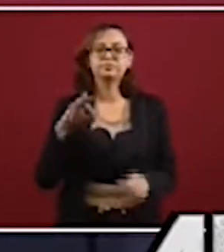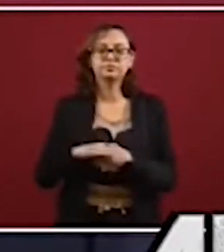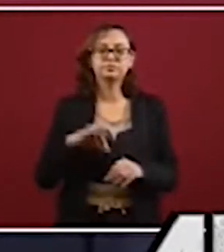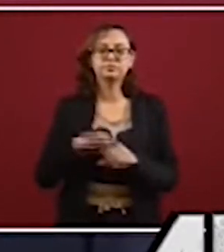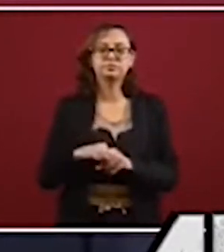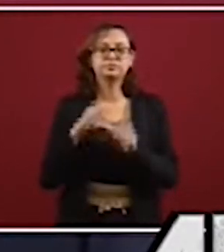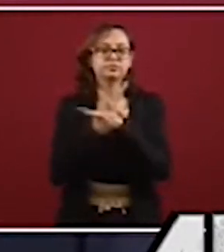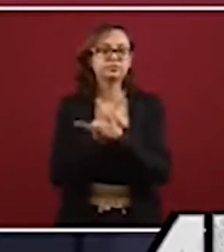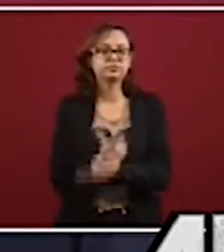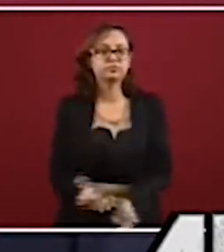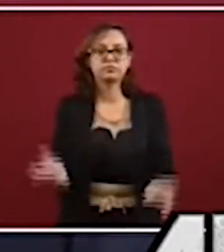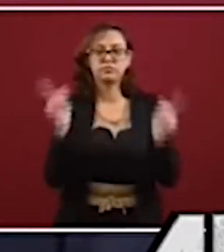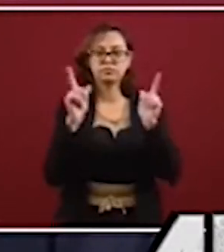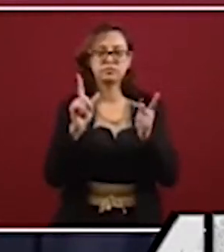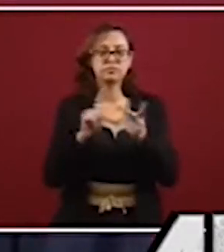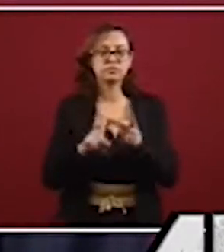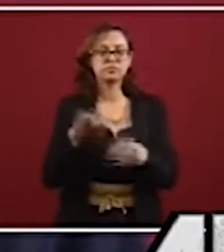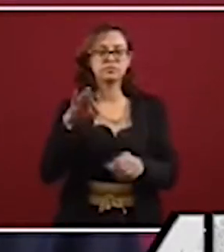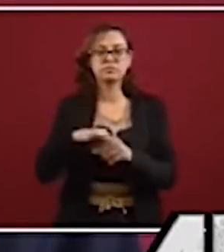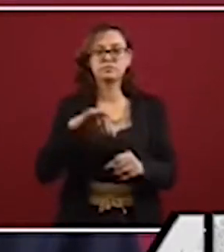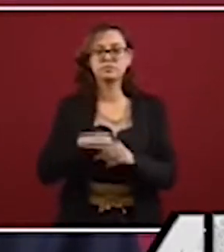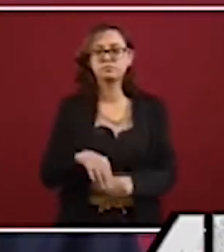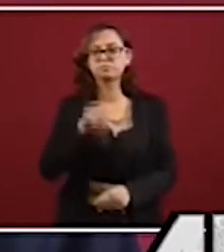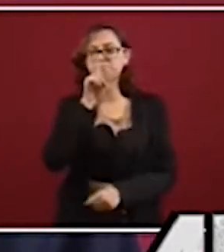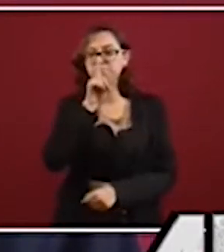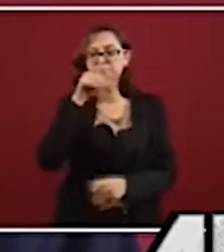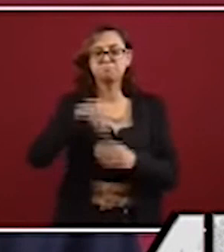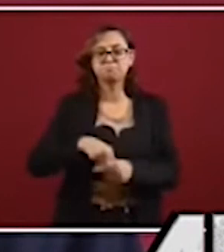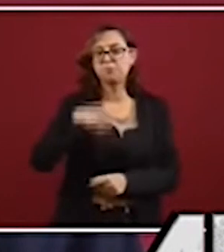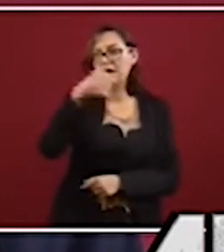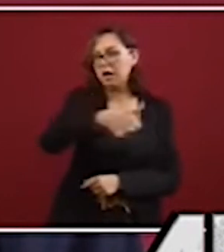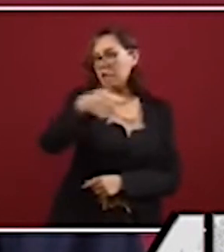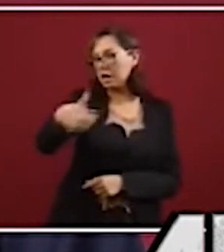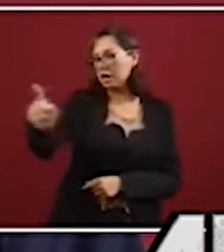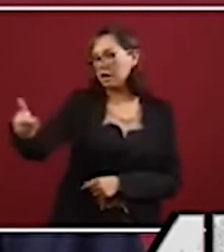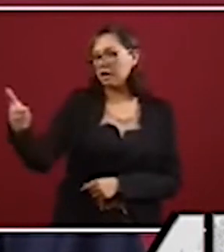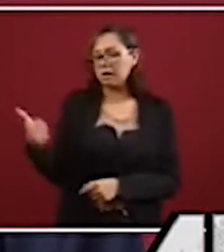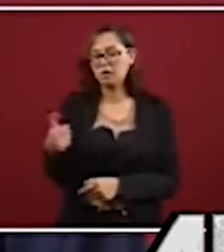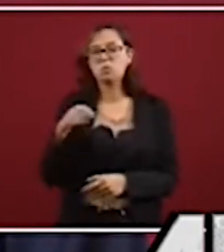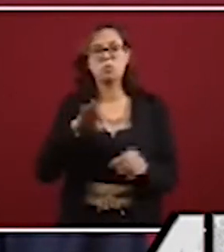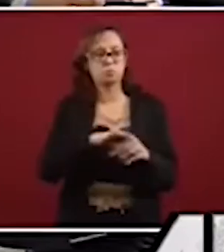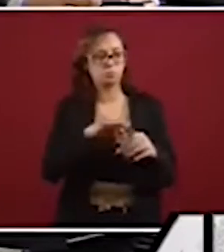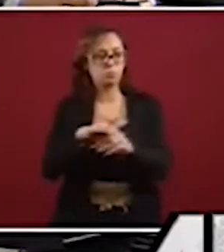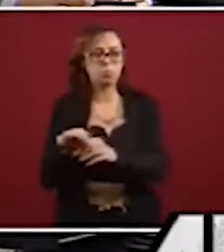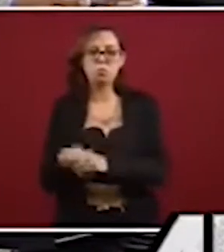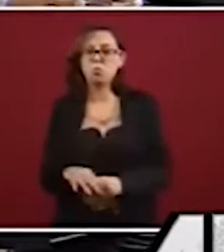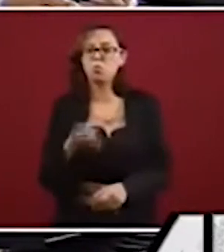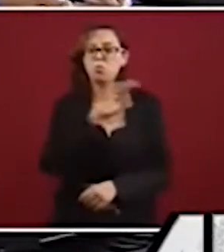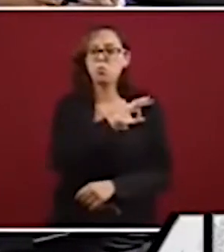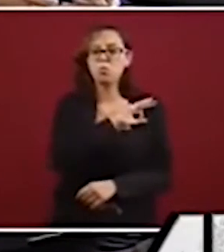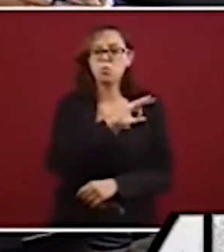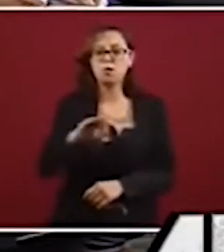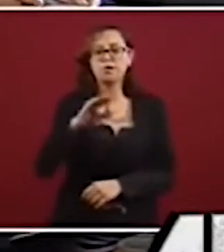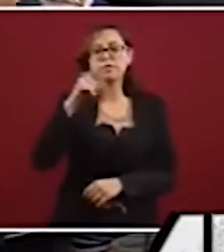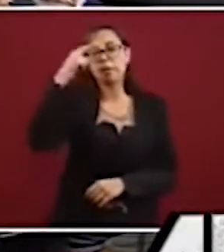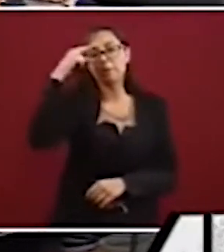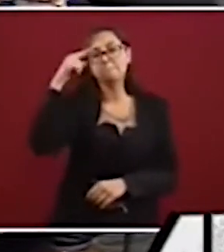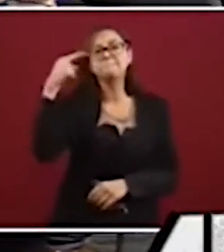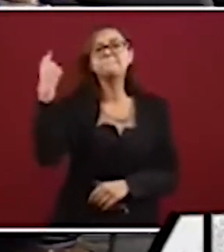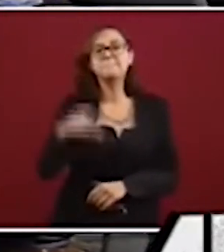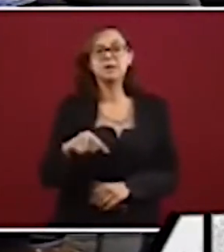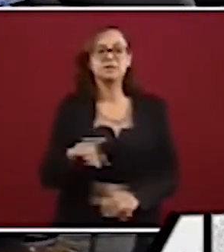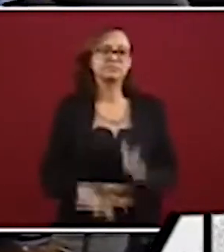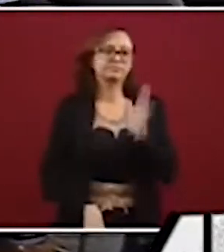libre, secreto, directo de los trabajadores para